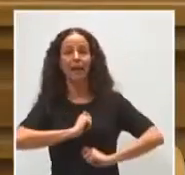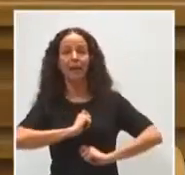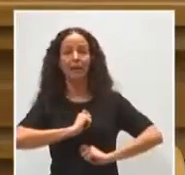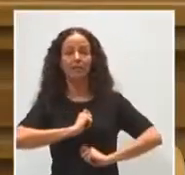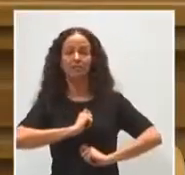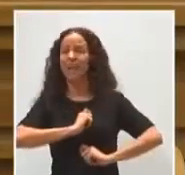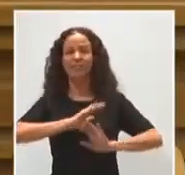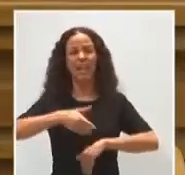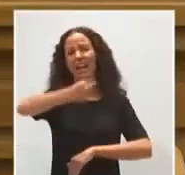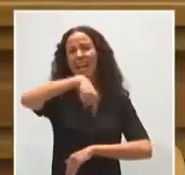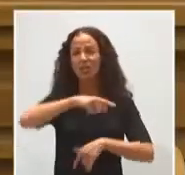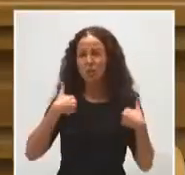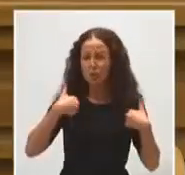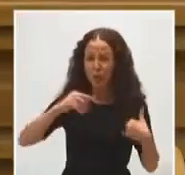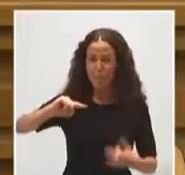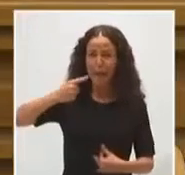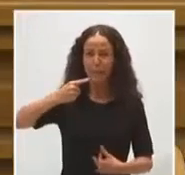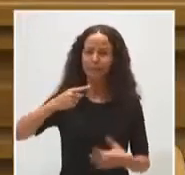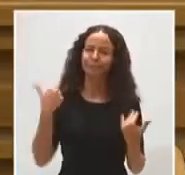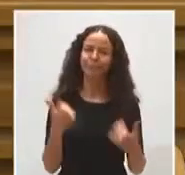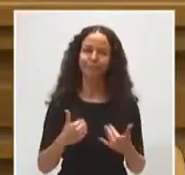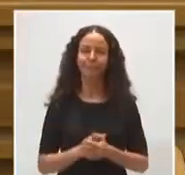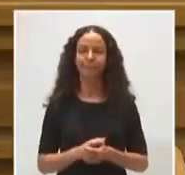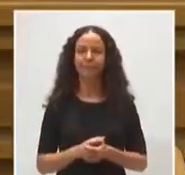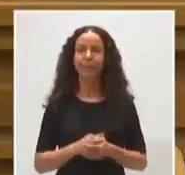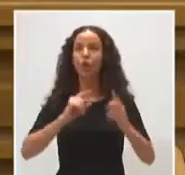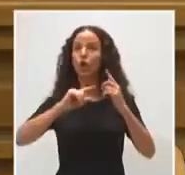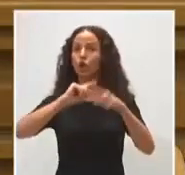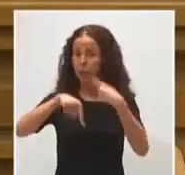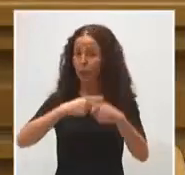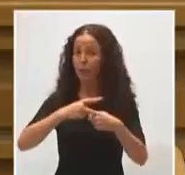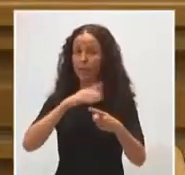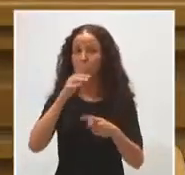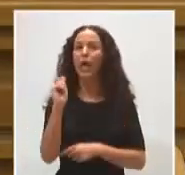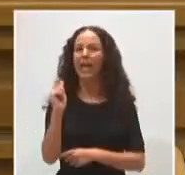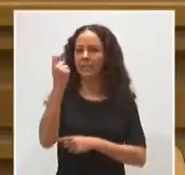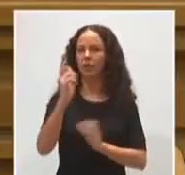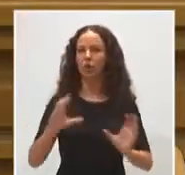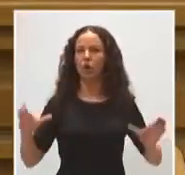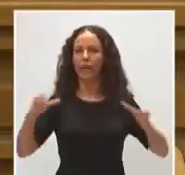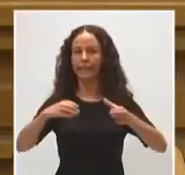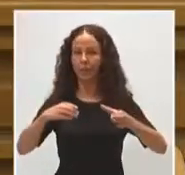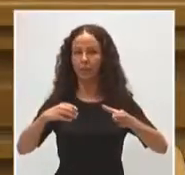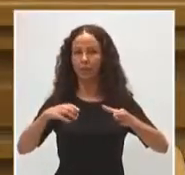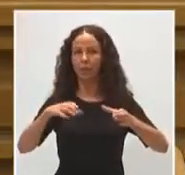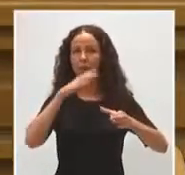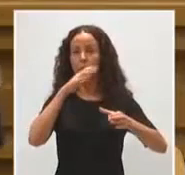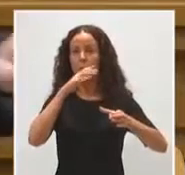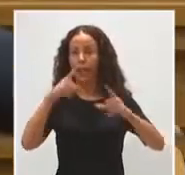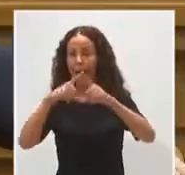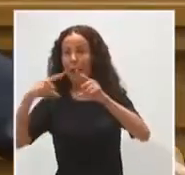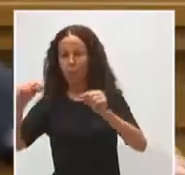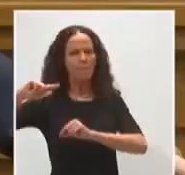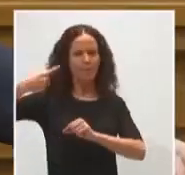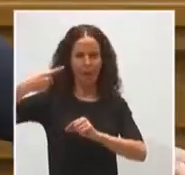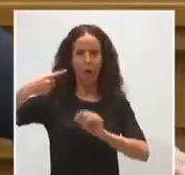sufrido es verdad que eso es consecuencia en buena medida también de un éxito colectivo españa encabeza después de japón